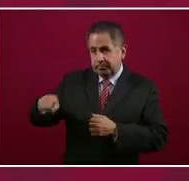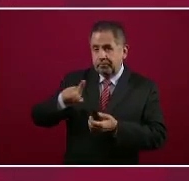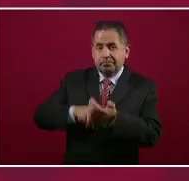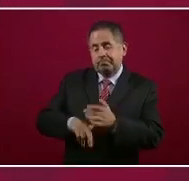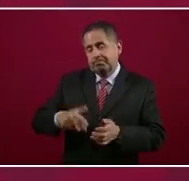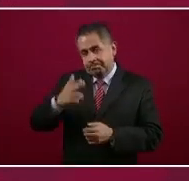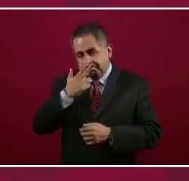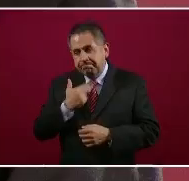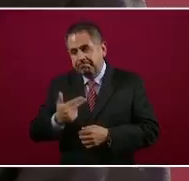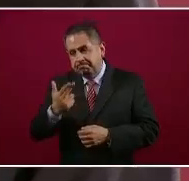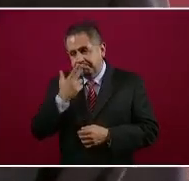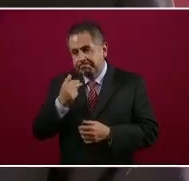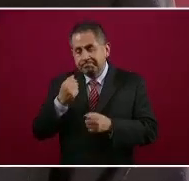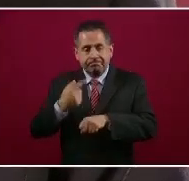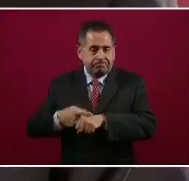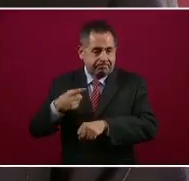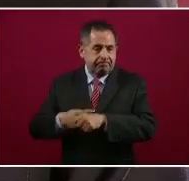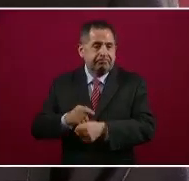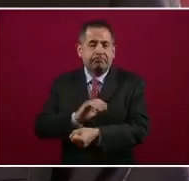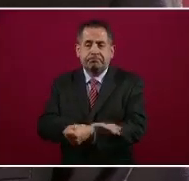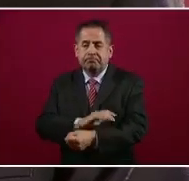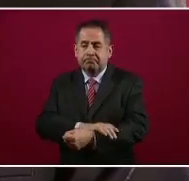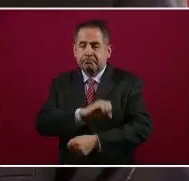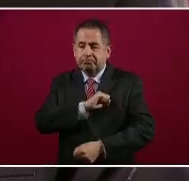diabetes hipertensión